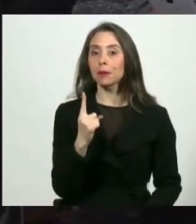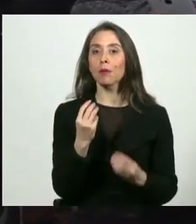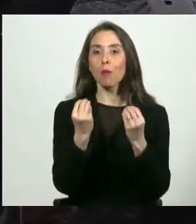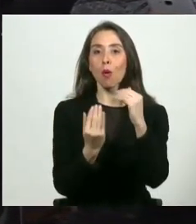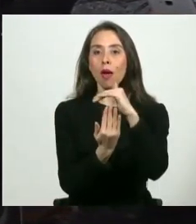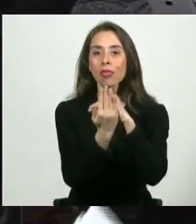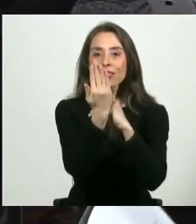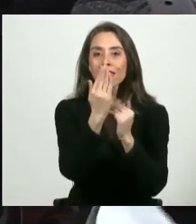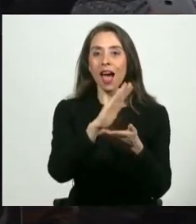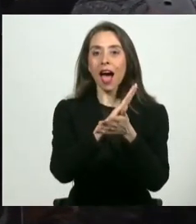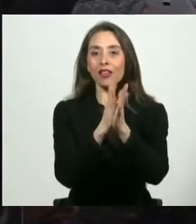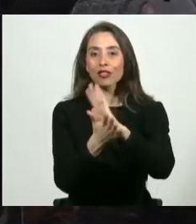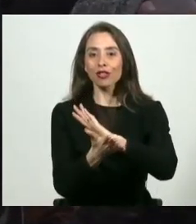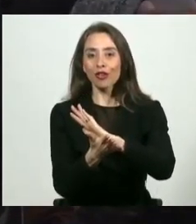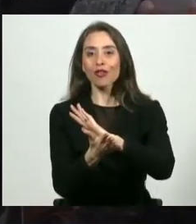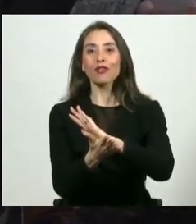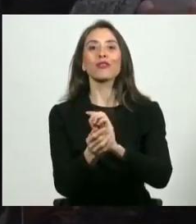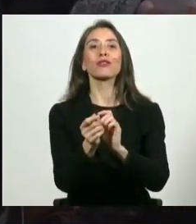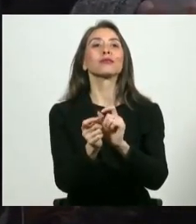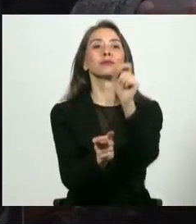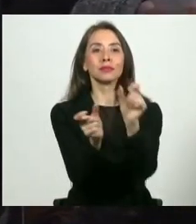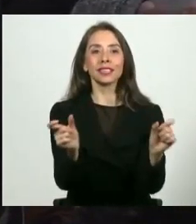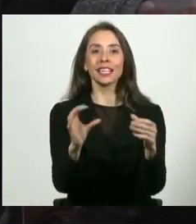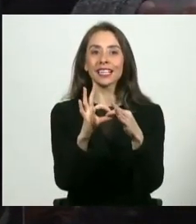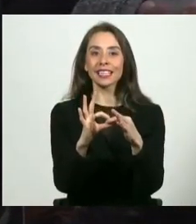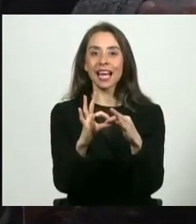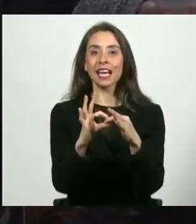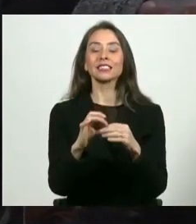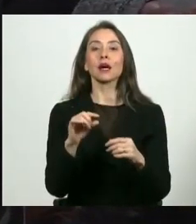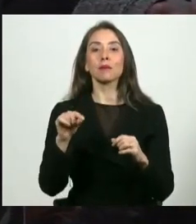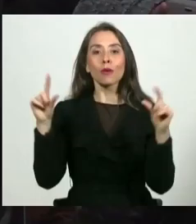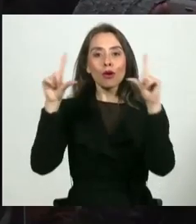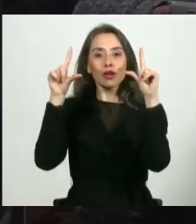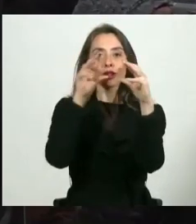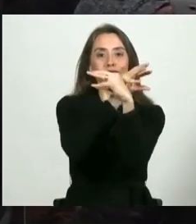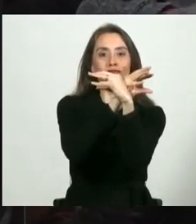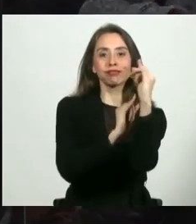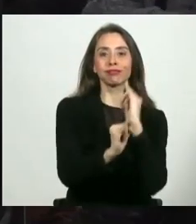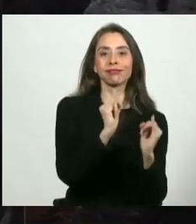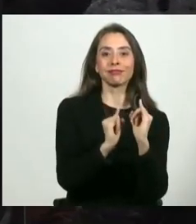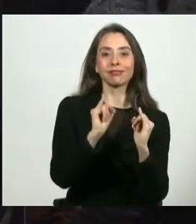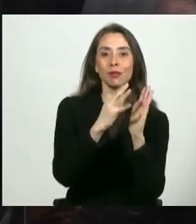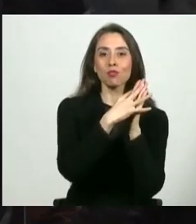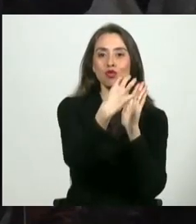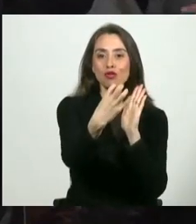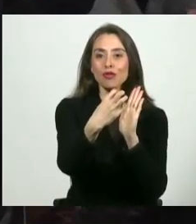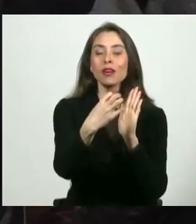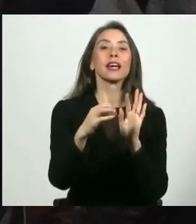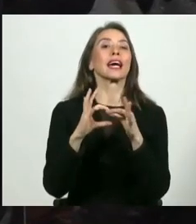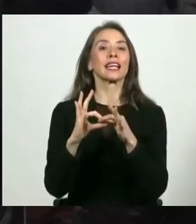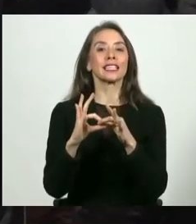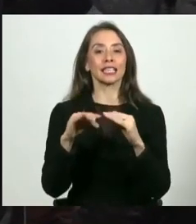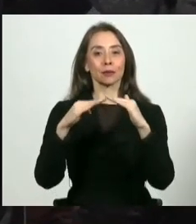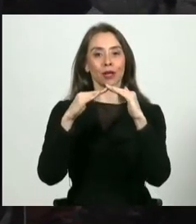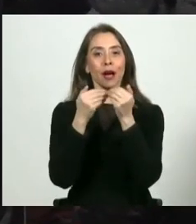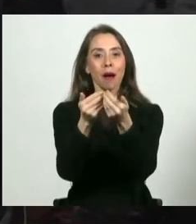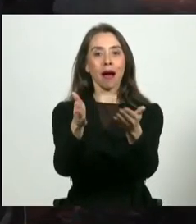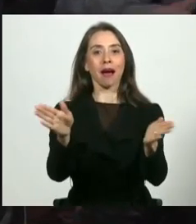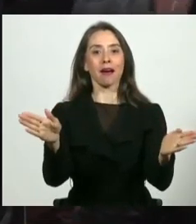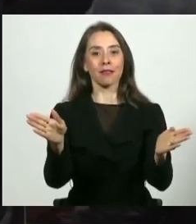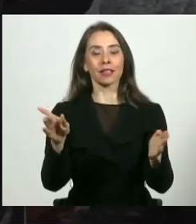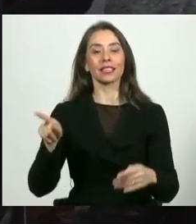buenos días a todos los que están acá. Gracias por poder transmitir esto a través de streaming. Gracias por abrir las puertas de esta casa a través